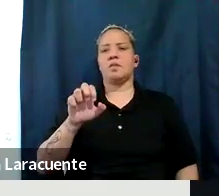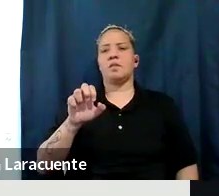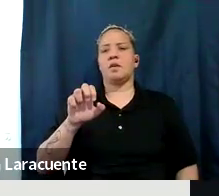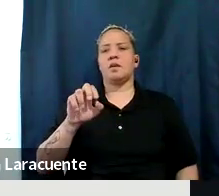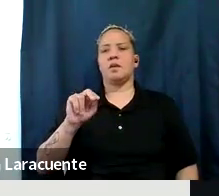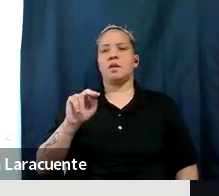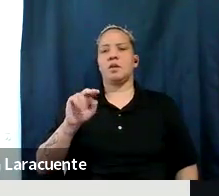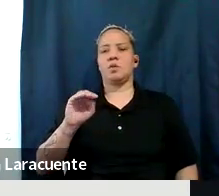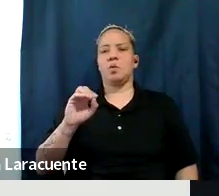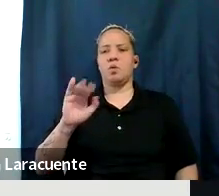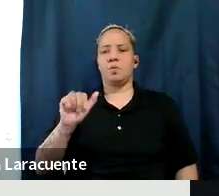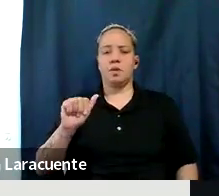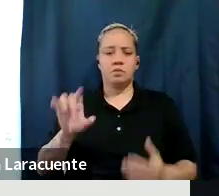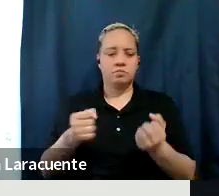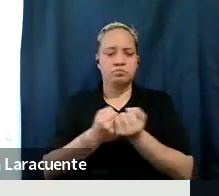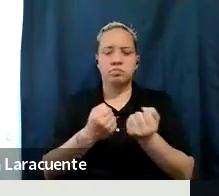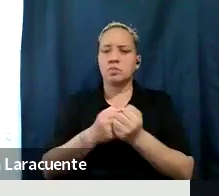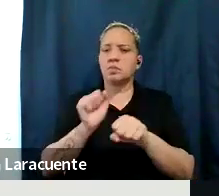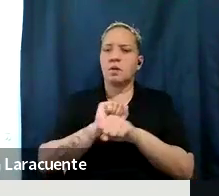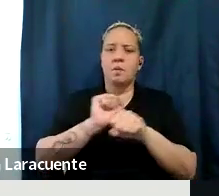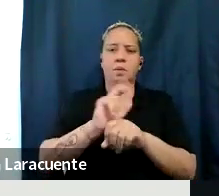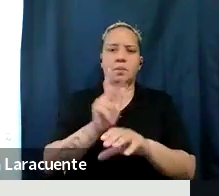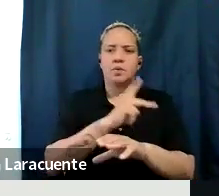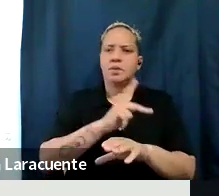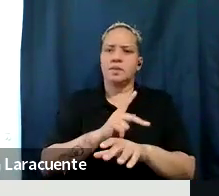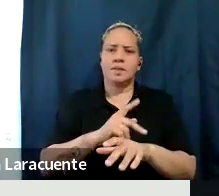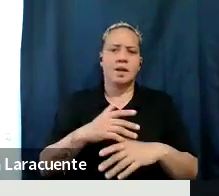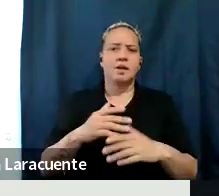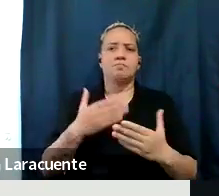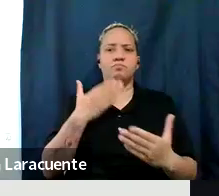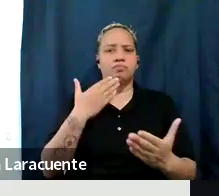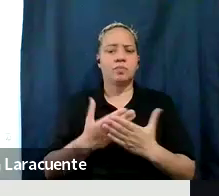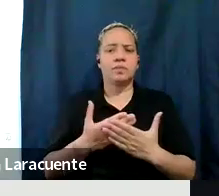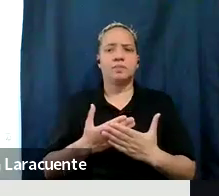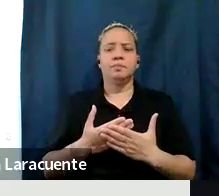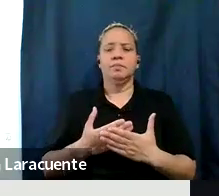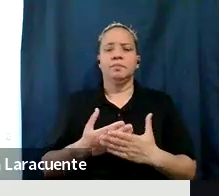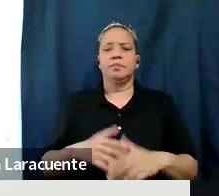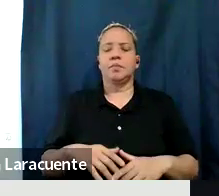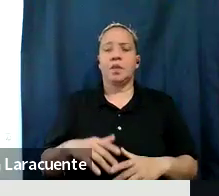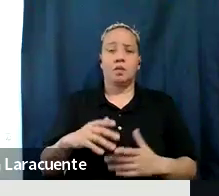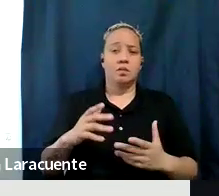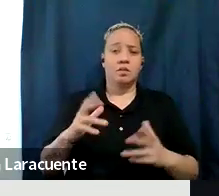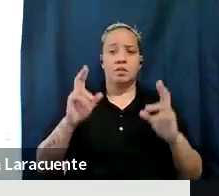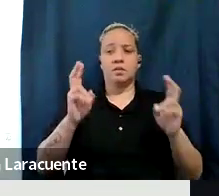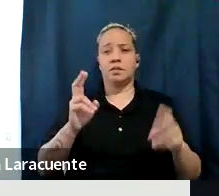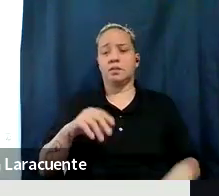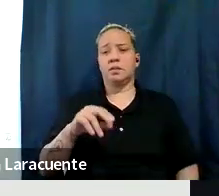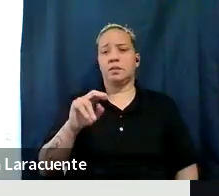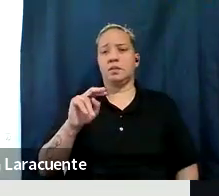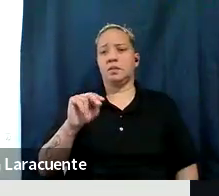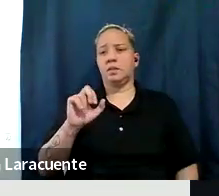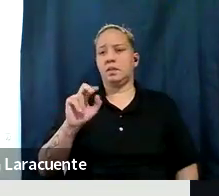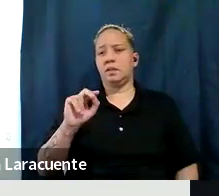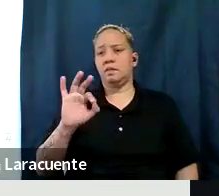le respaldaba una obra poética sólida desde aquellos lejanos volúmenes titulados Ninfeas y Almas